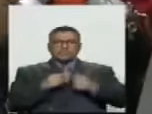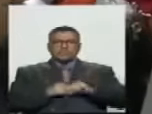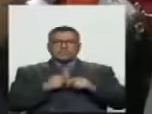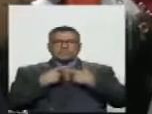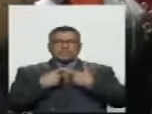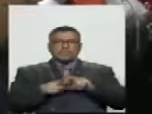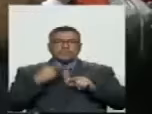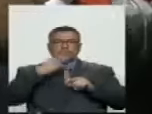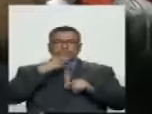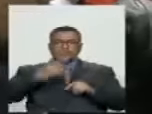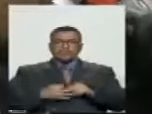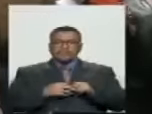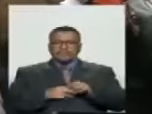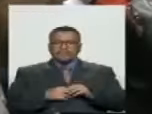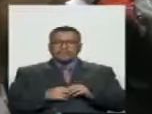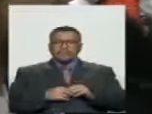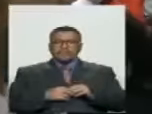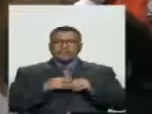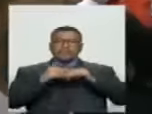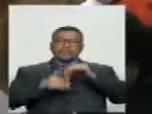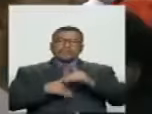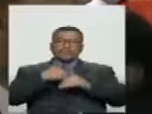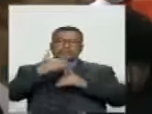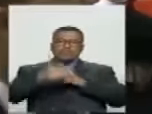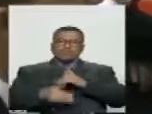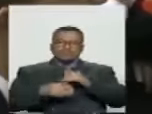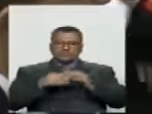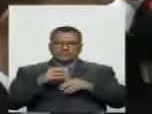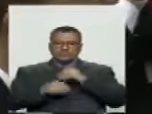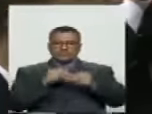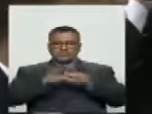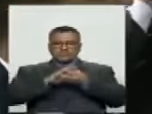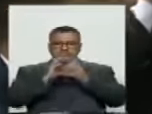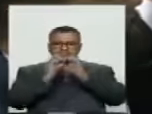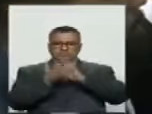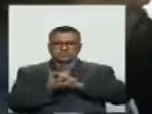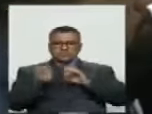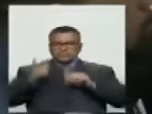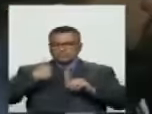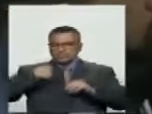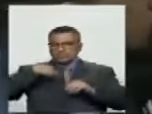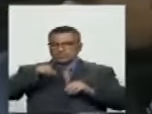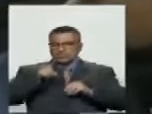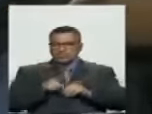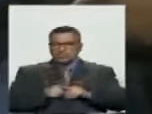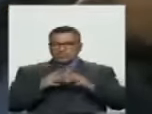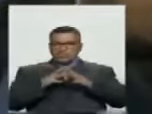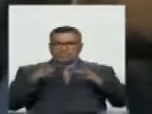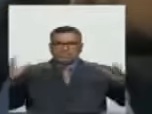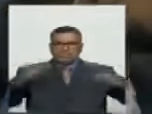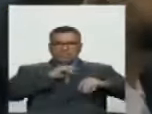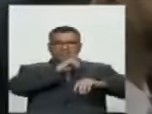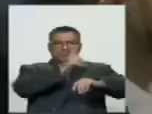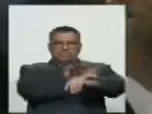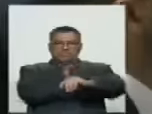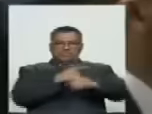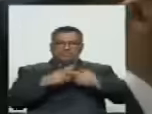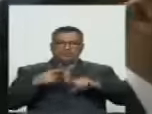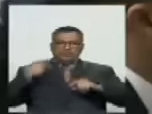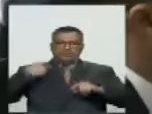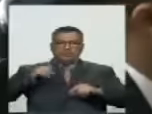lo que sí es seguro es que más allá de las implicaciones geopolíticas que tiene el inmenso poder que han